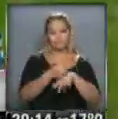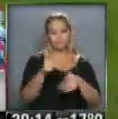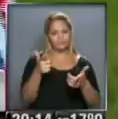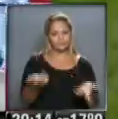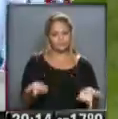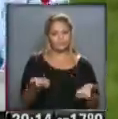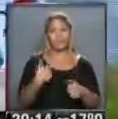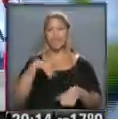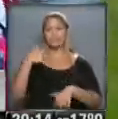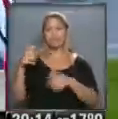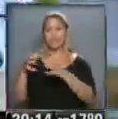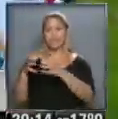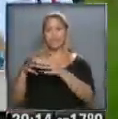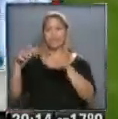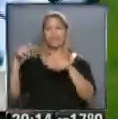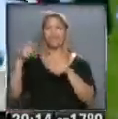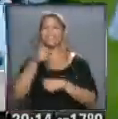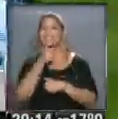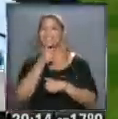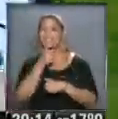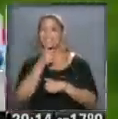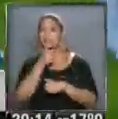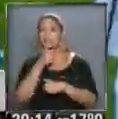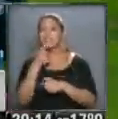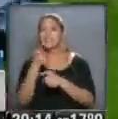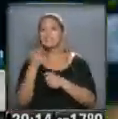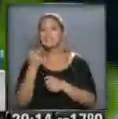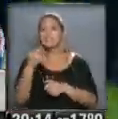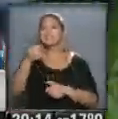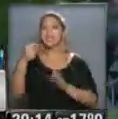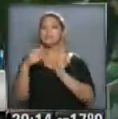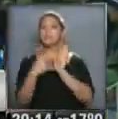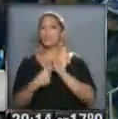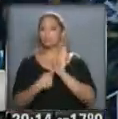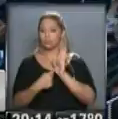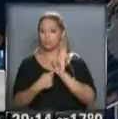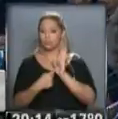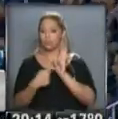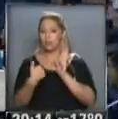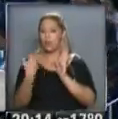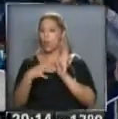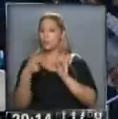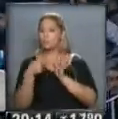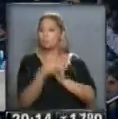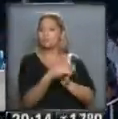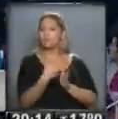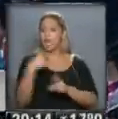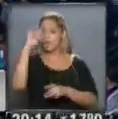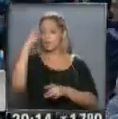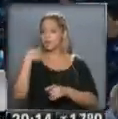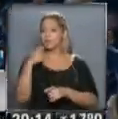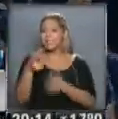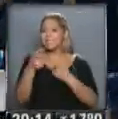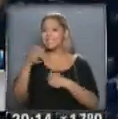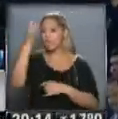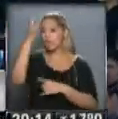en cancha. Quilmes tiene que sacar por lo menos 6 puntos de estos 12 que quedan para obligar a Independiente a sacar los 12.